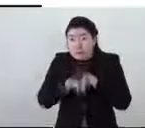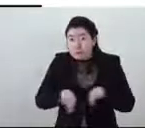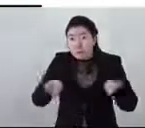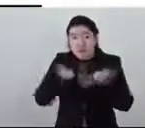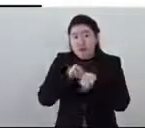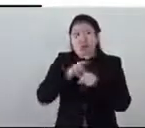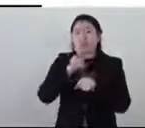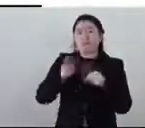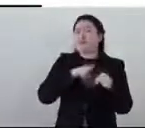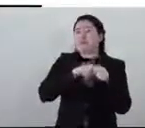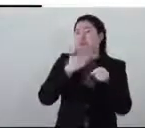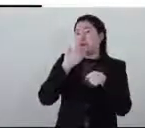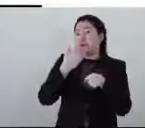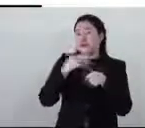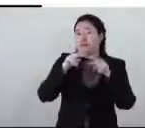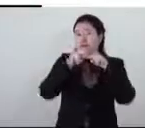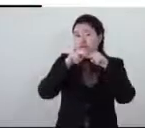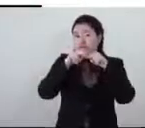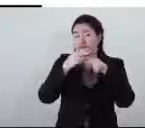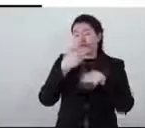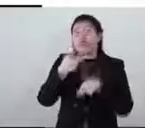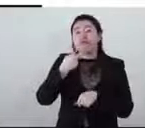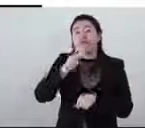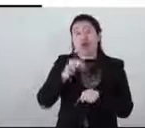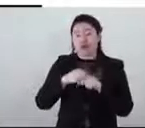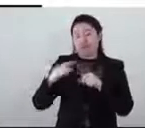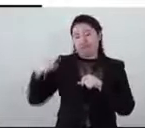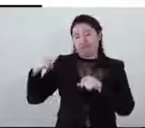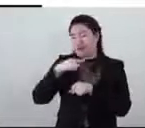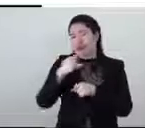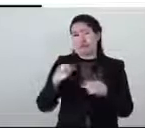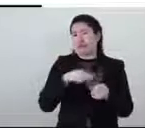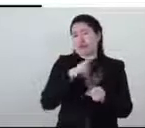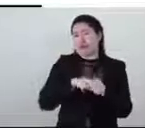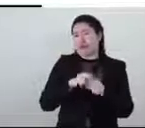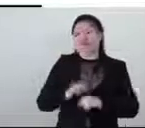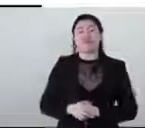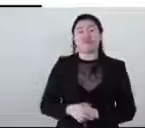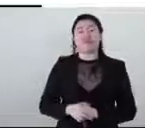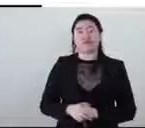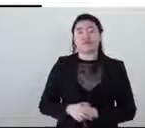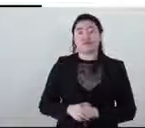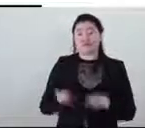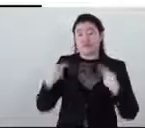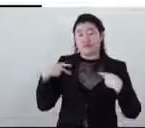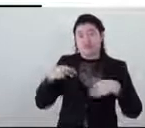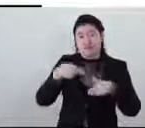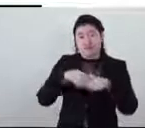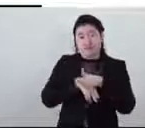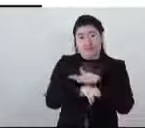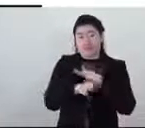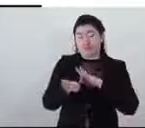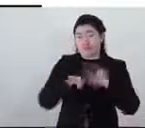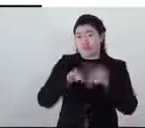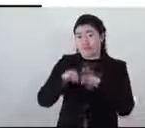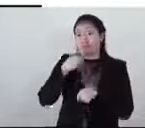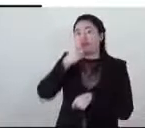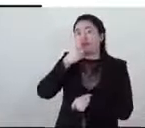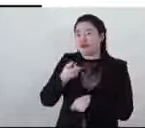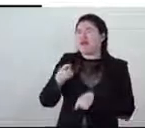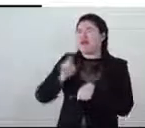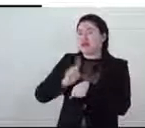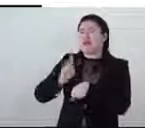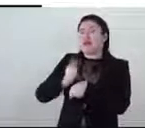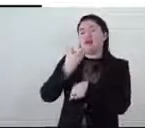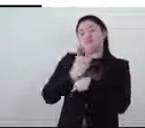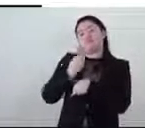estado normal, de acuerdo con la condición del paso de los trenes. El personal del sistema de transporte colectivo confirmó que se realizan actividades